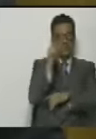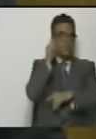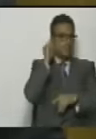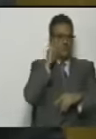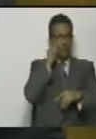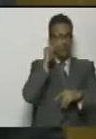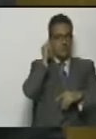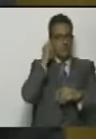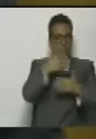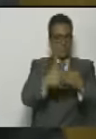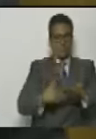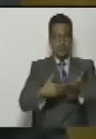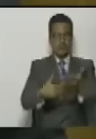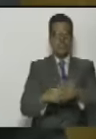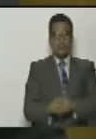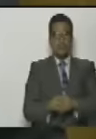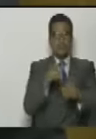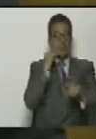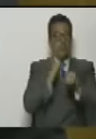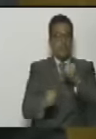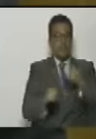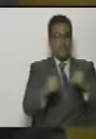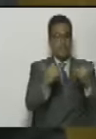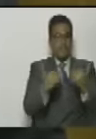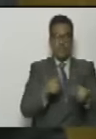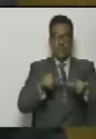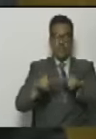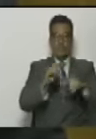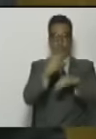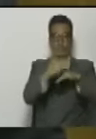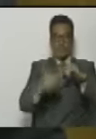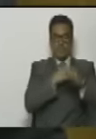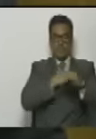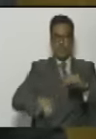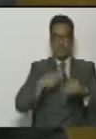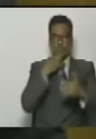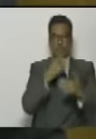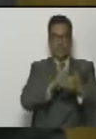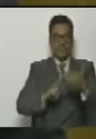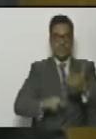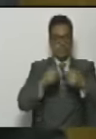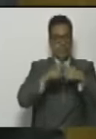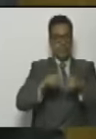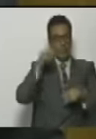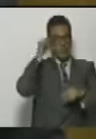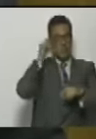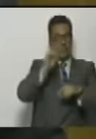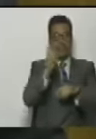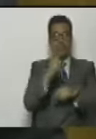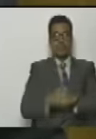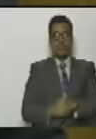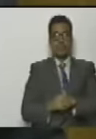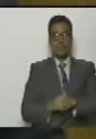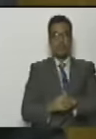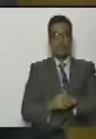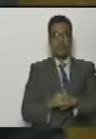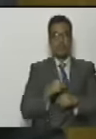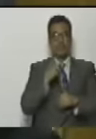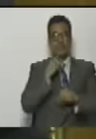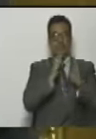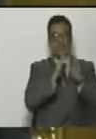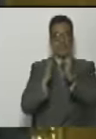diputados indicados en lista anexa. Finalizadas las intervenciones, el primer vicepresidente ordenó leer la propuesta del orden del día, la cual...